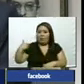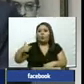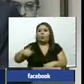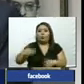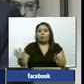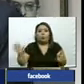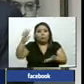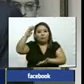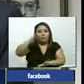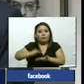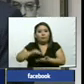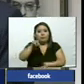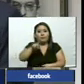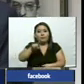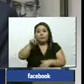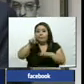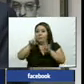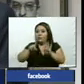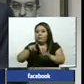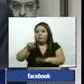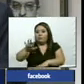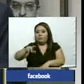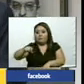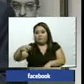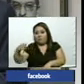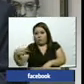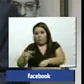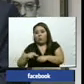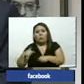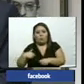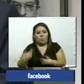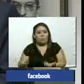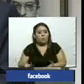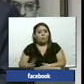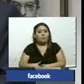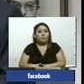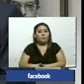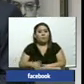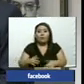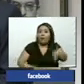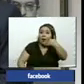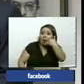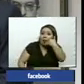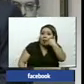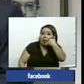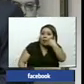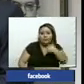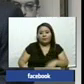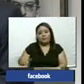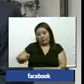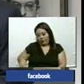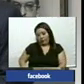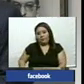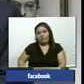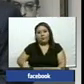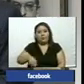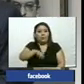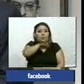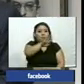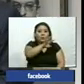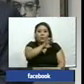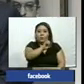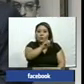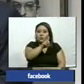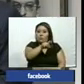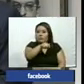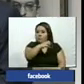a 165 mil dólares en nuestra gestión. En telefonía celular de 401 mil